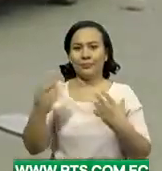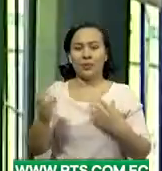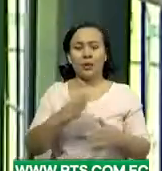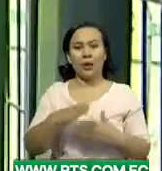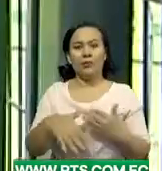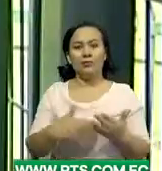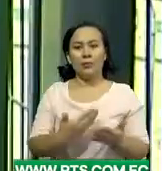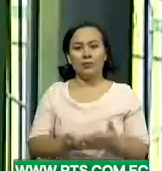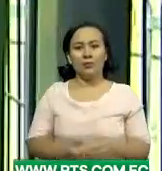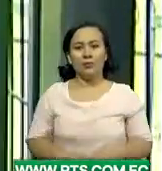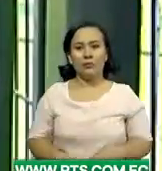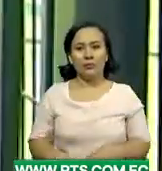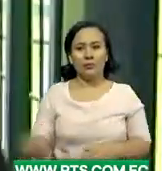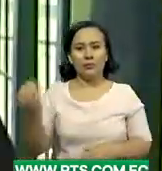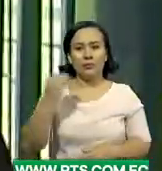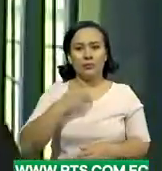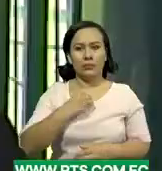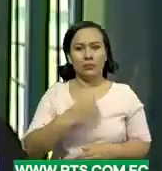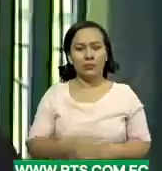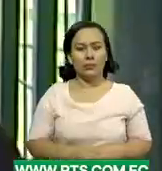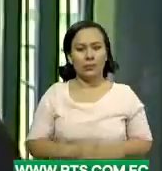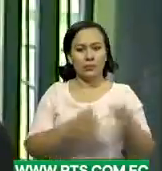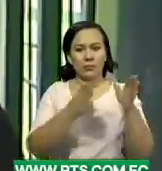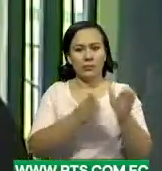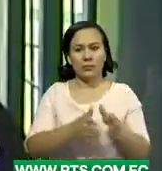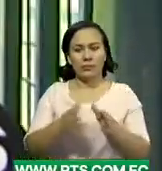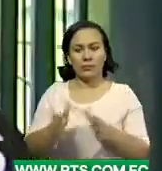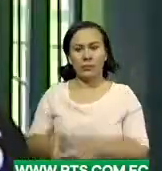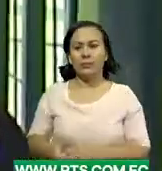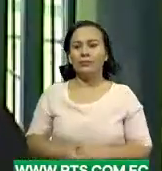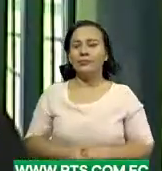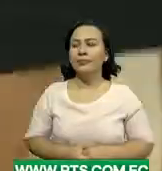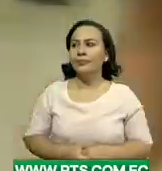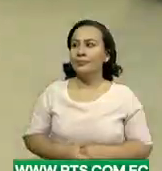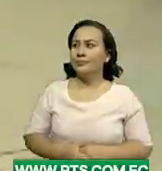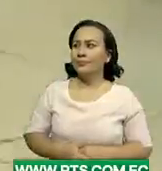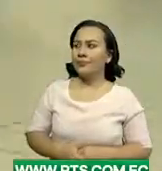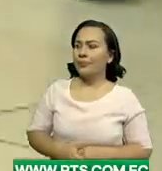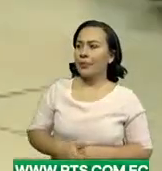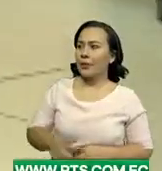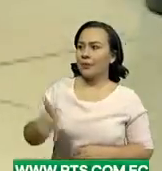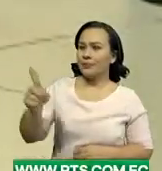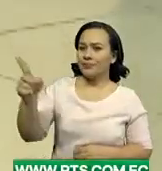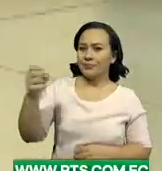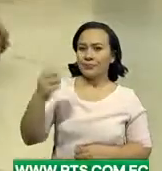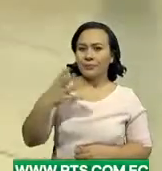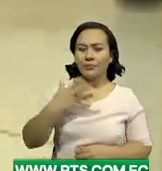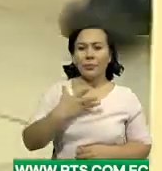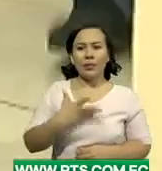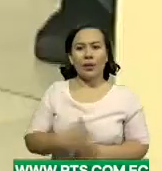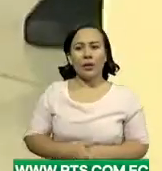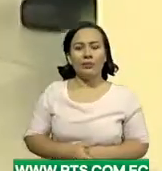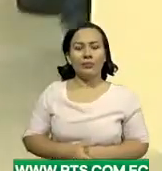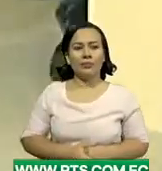lares los muchachos entran y salen, la gente que consume y no se le para bola, es un